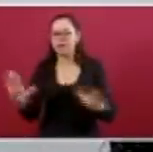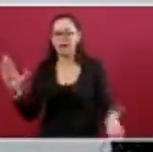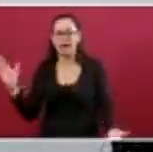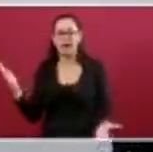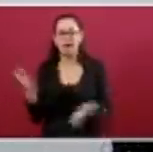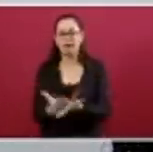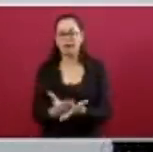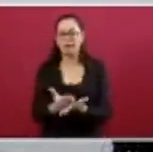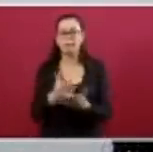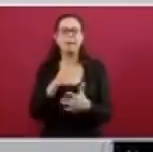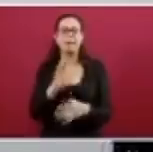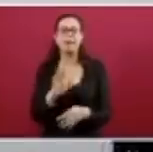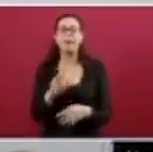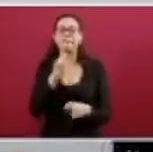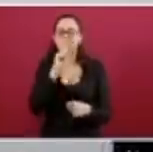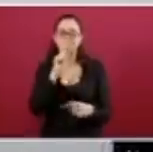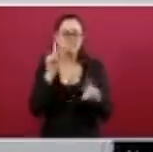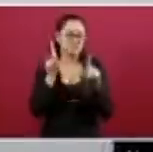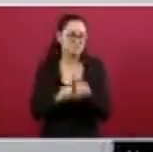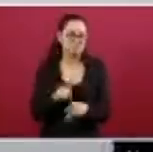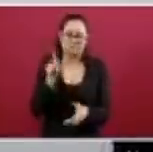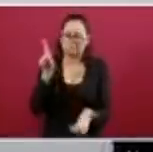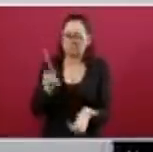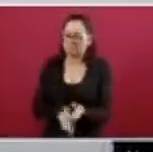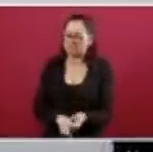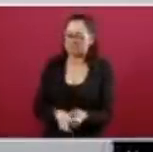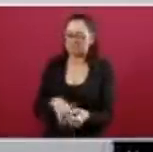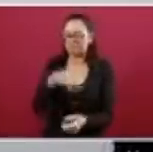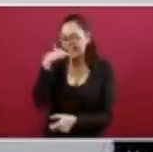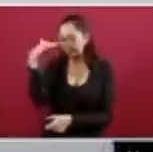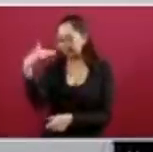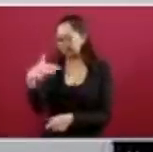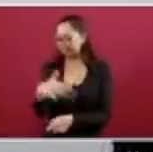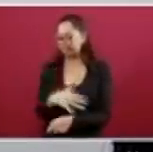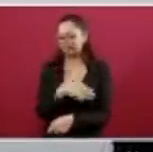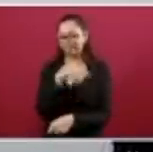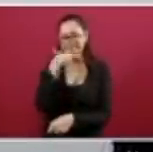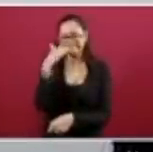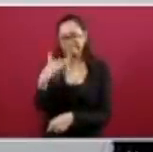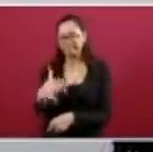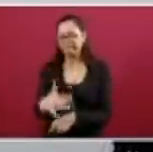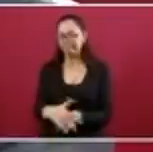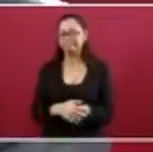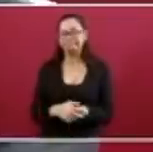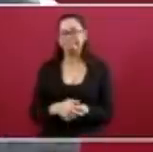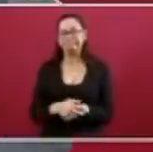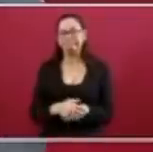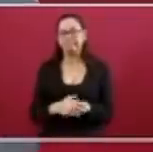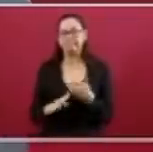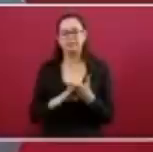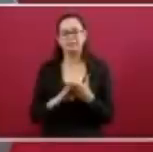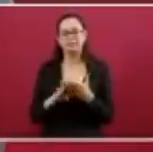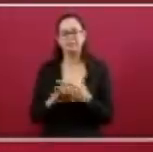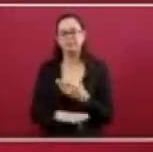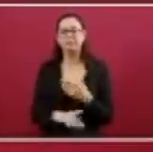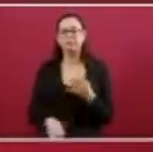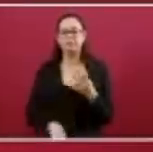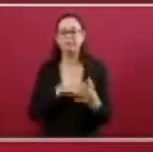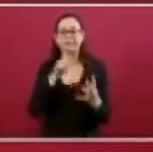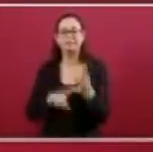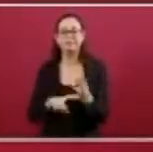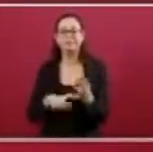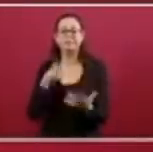que también era una fuente de corrupción. se acaba el